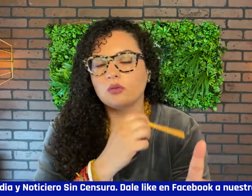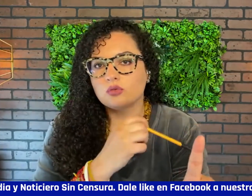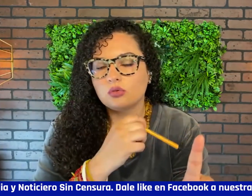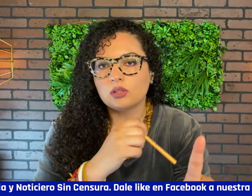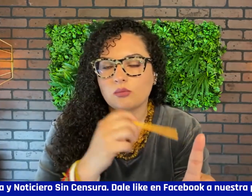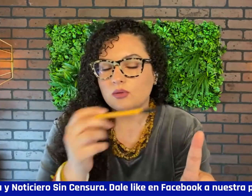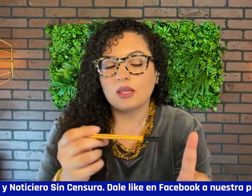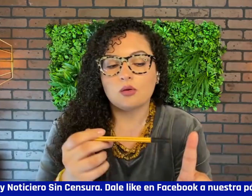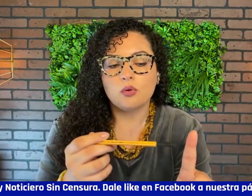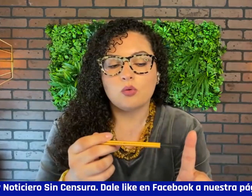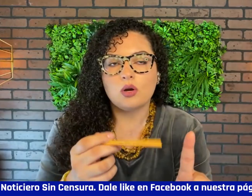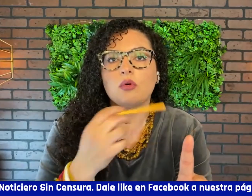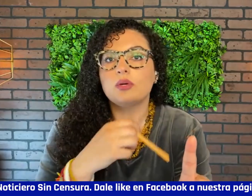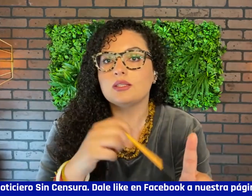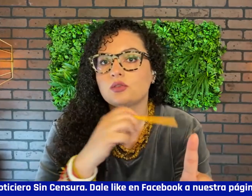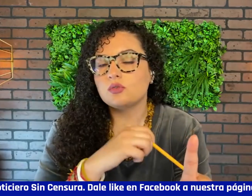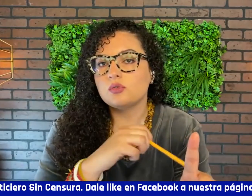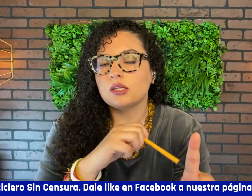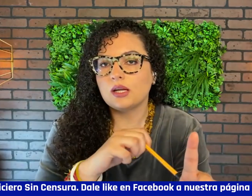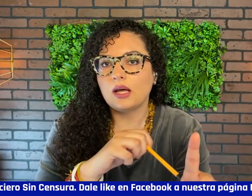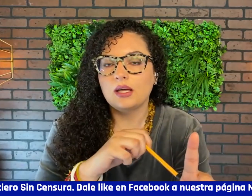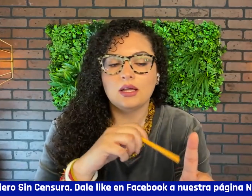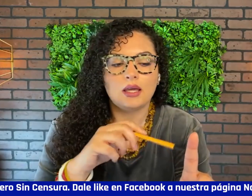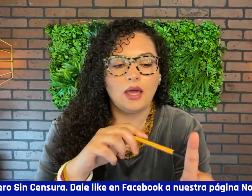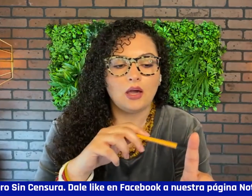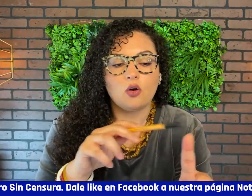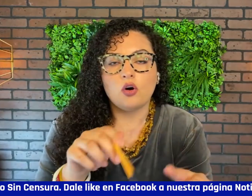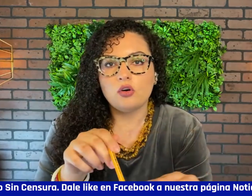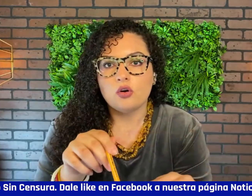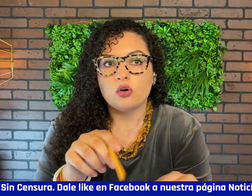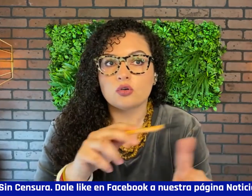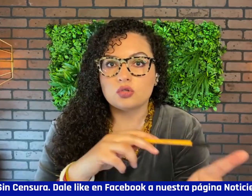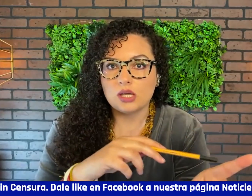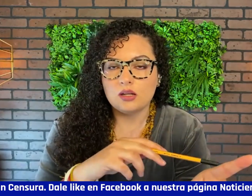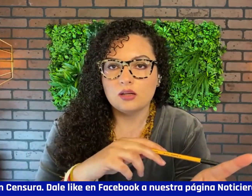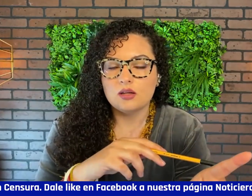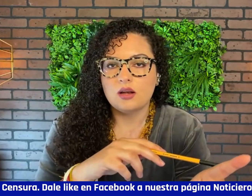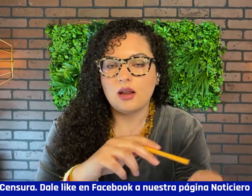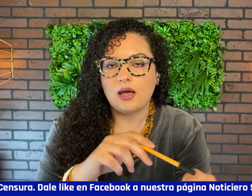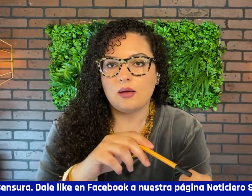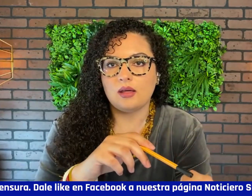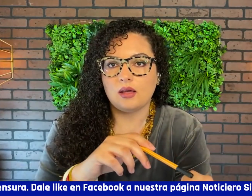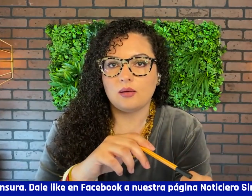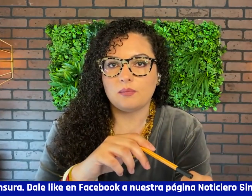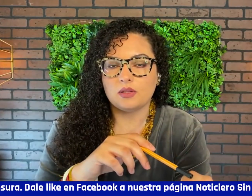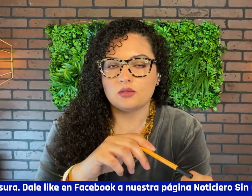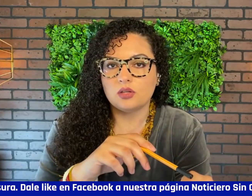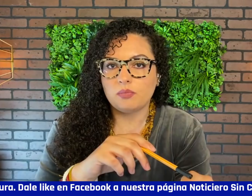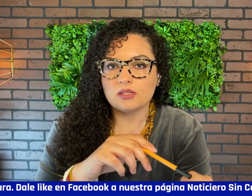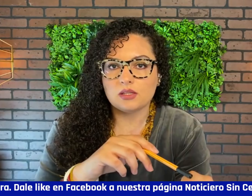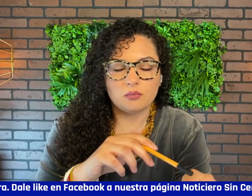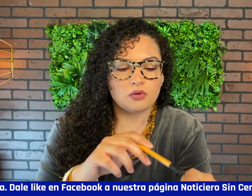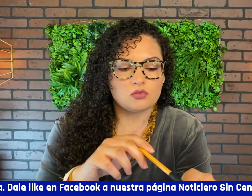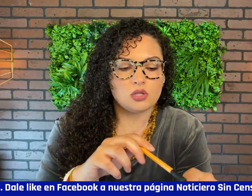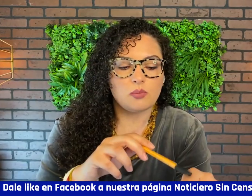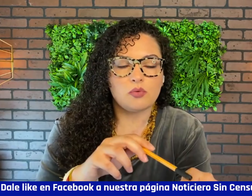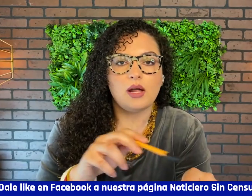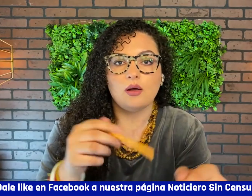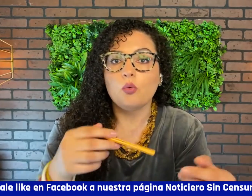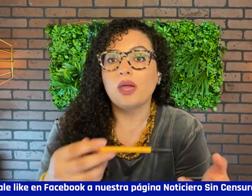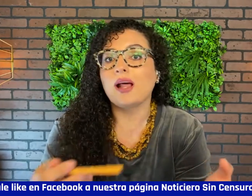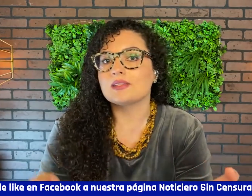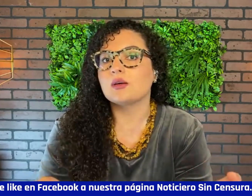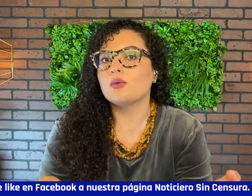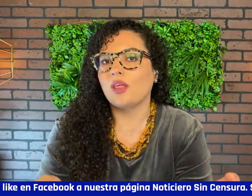una consulta, más bien que hubo una movilización ciudadana que con o sin la petición del presidente por consulta